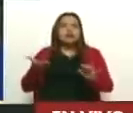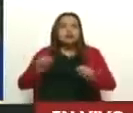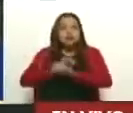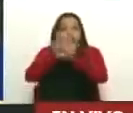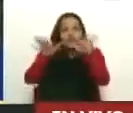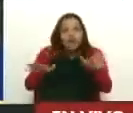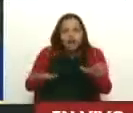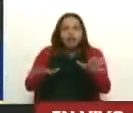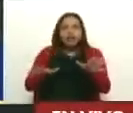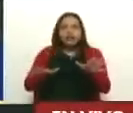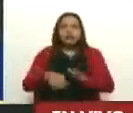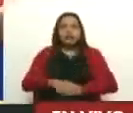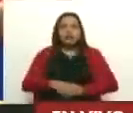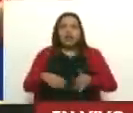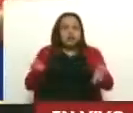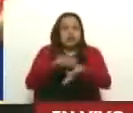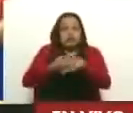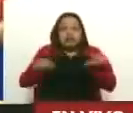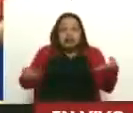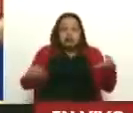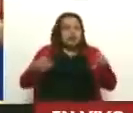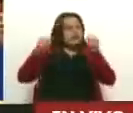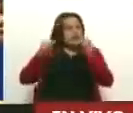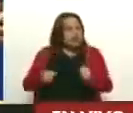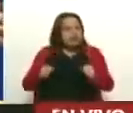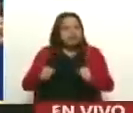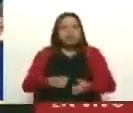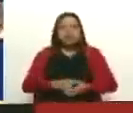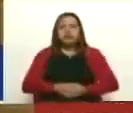clara, prístina, firme,